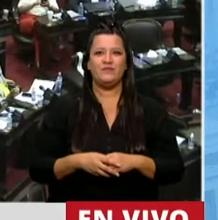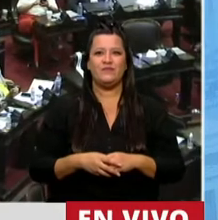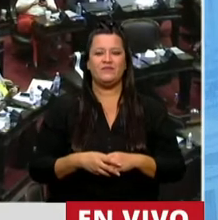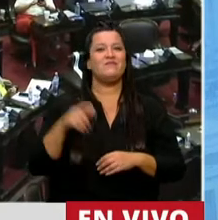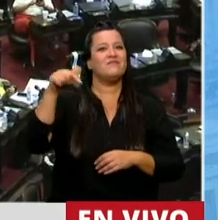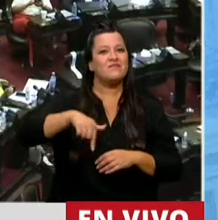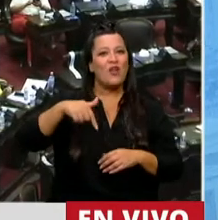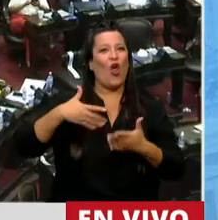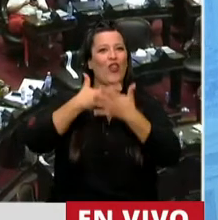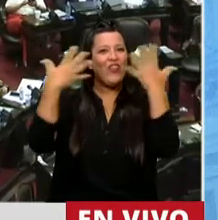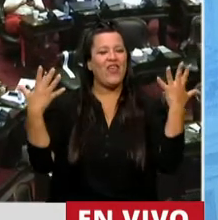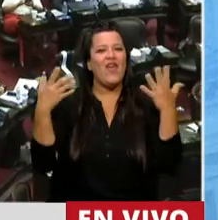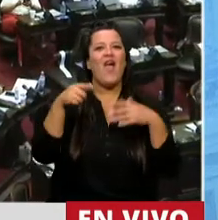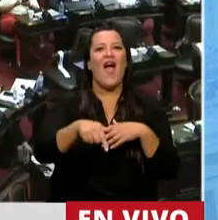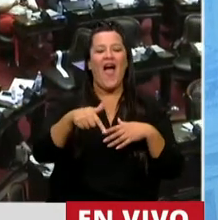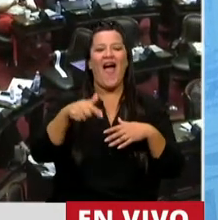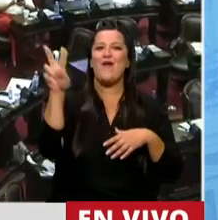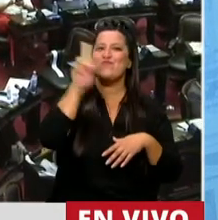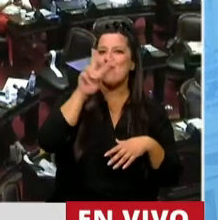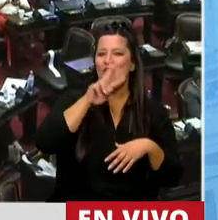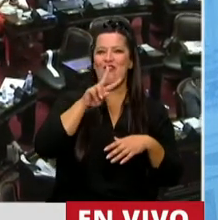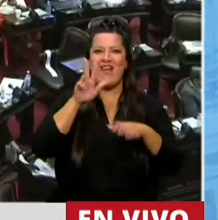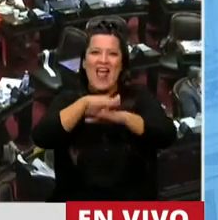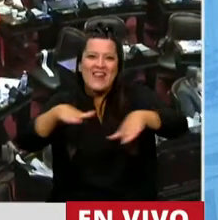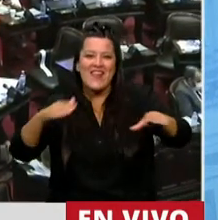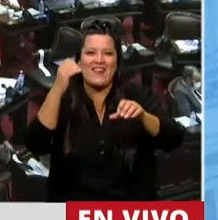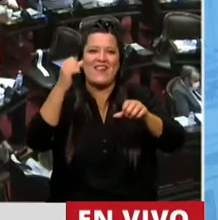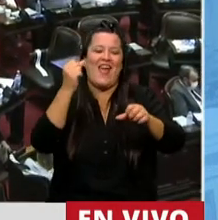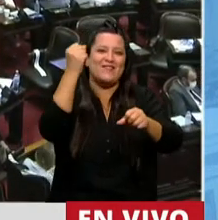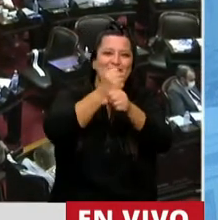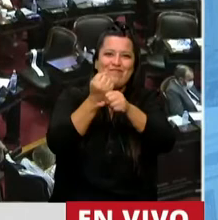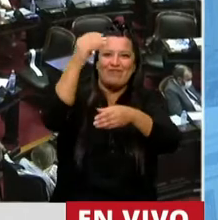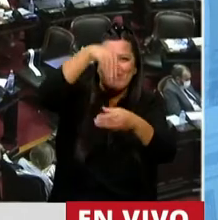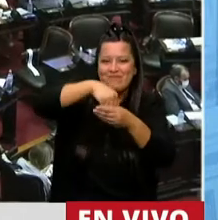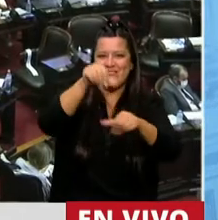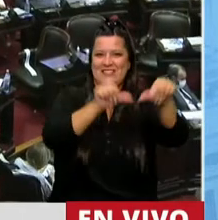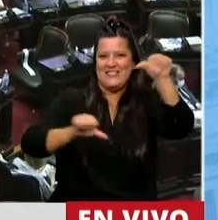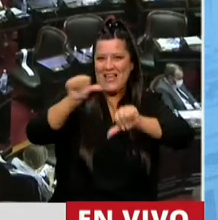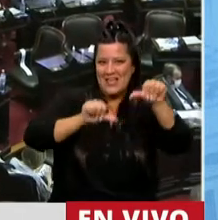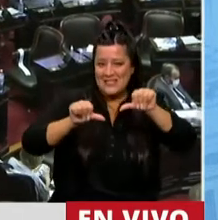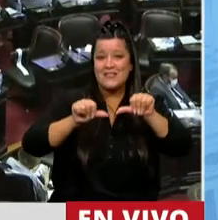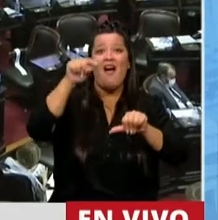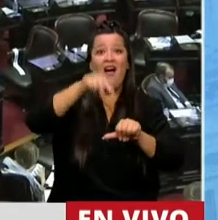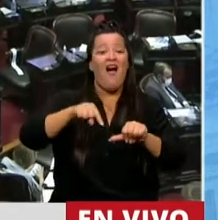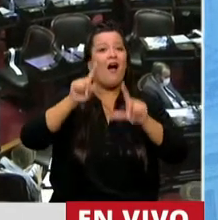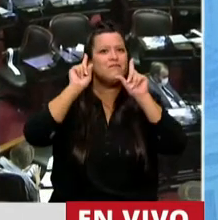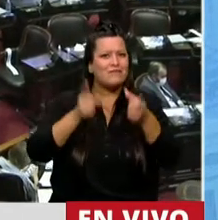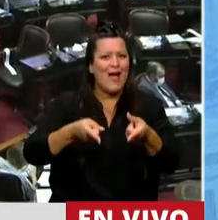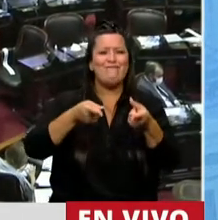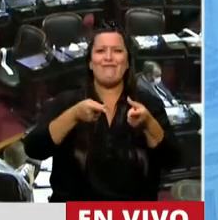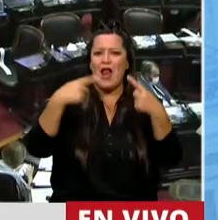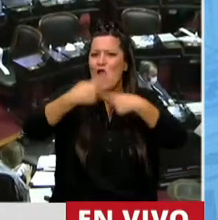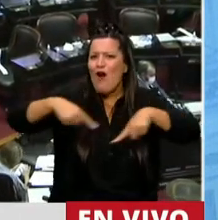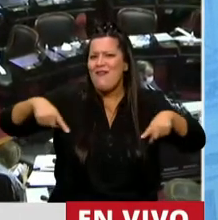en este día de la mujer y la niña en la ciencia. Es además una noticia muy